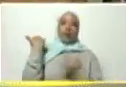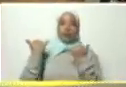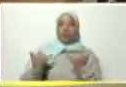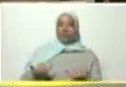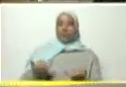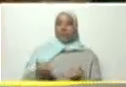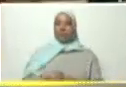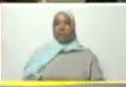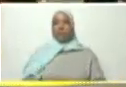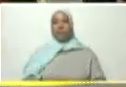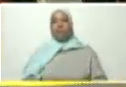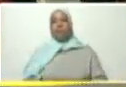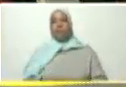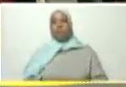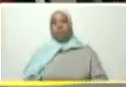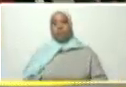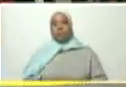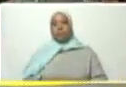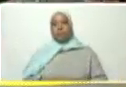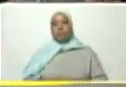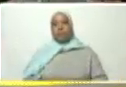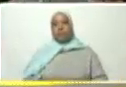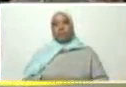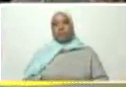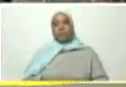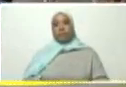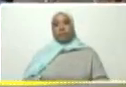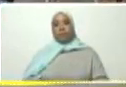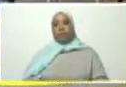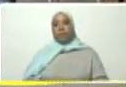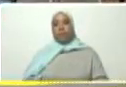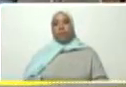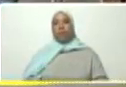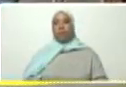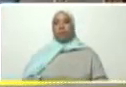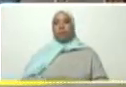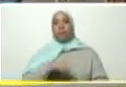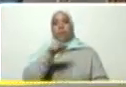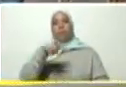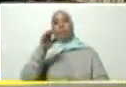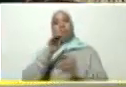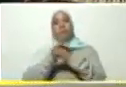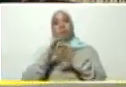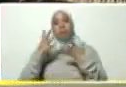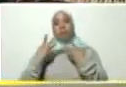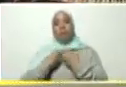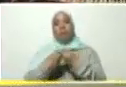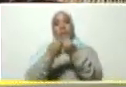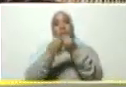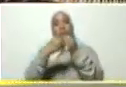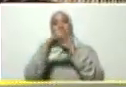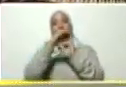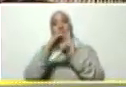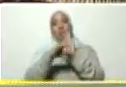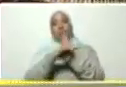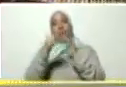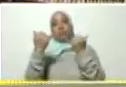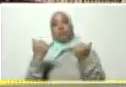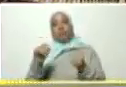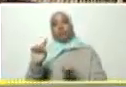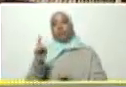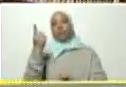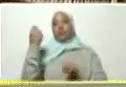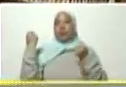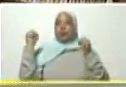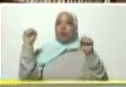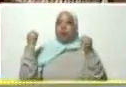ahora y a varias manos junto al pueblo escribimos la Constitución ya en el primer